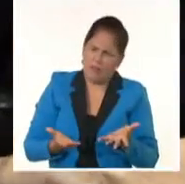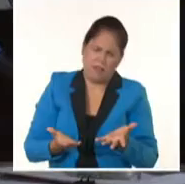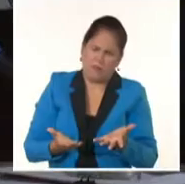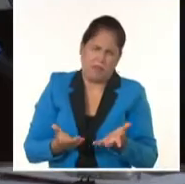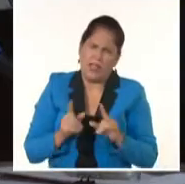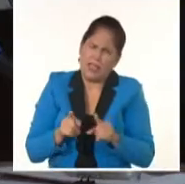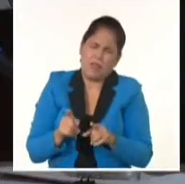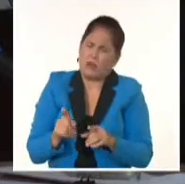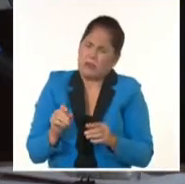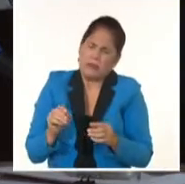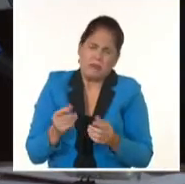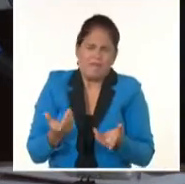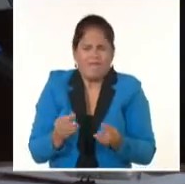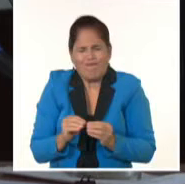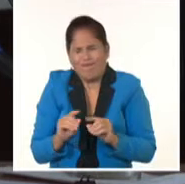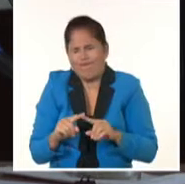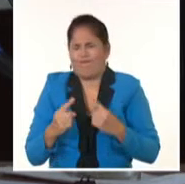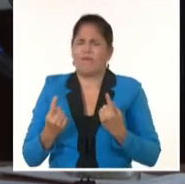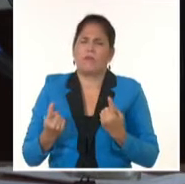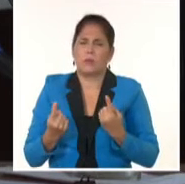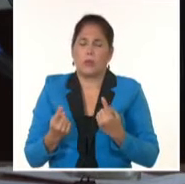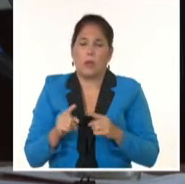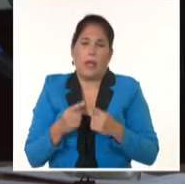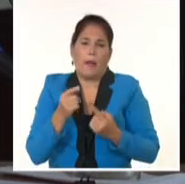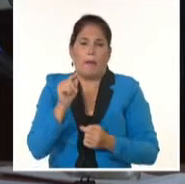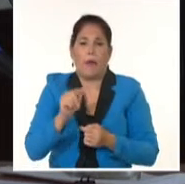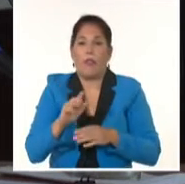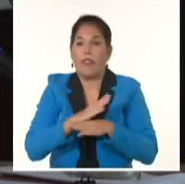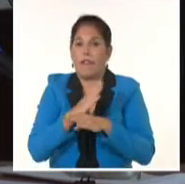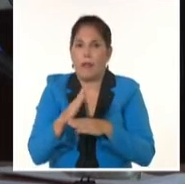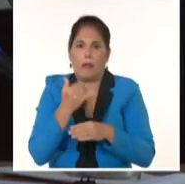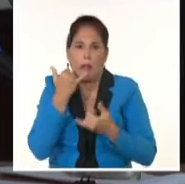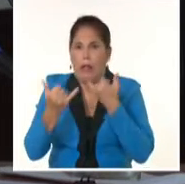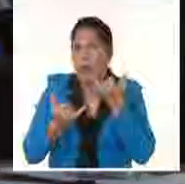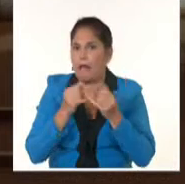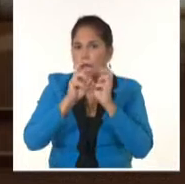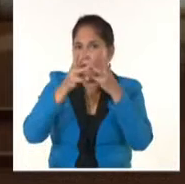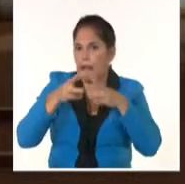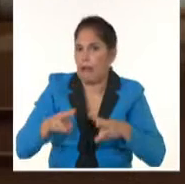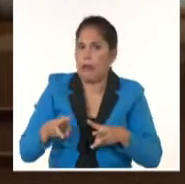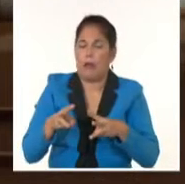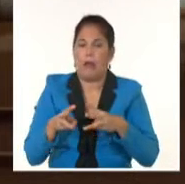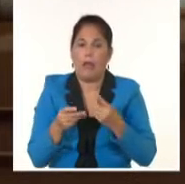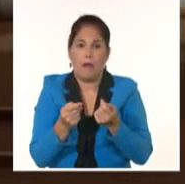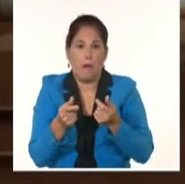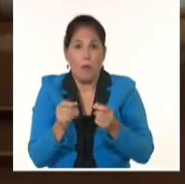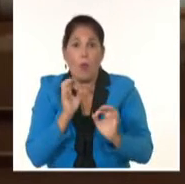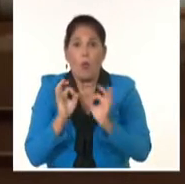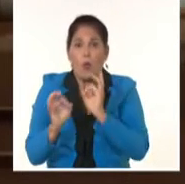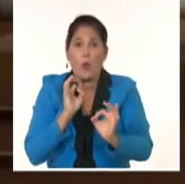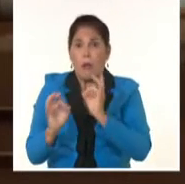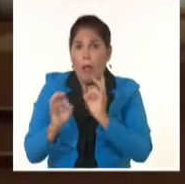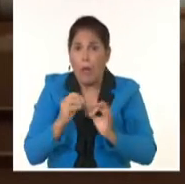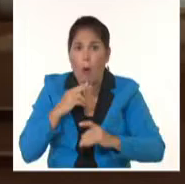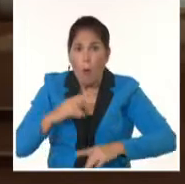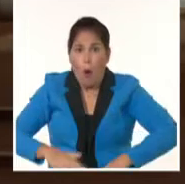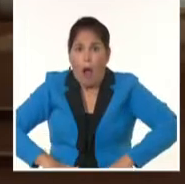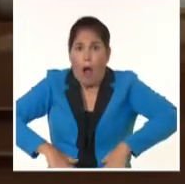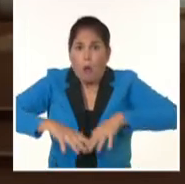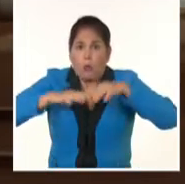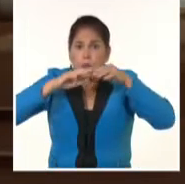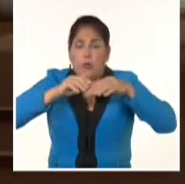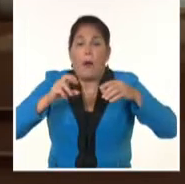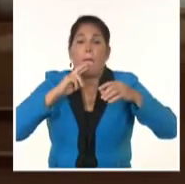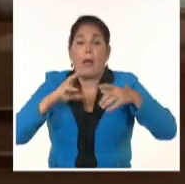repudiable, comentó el presidente cubano, fue cuando por varias vías, incluyendo las redes digitales, difundieron que había colapsado una